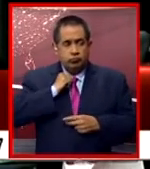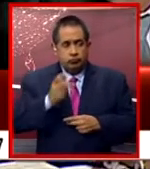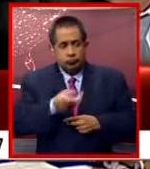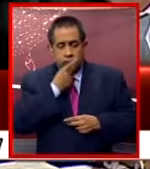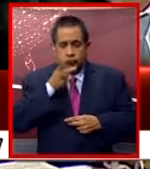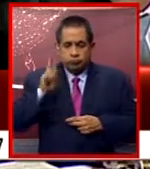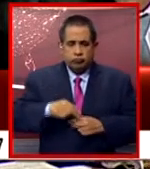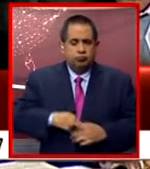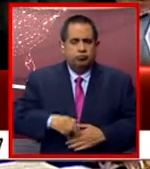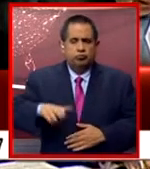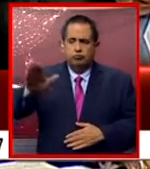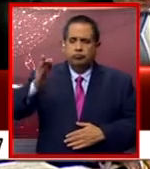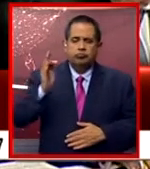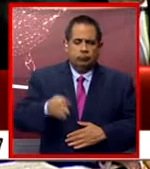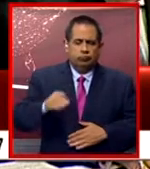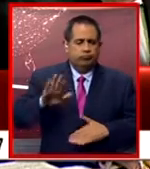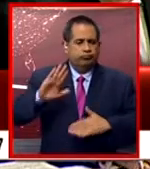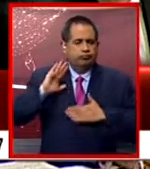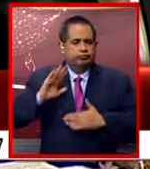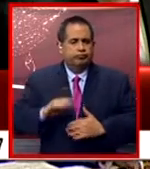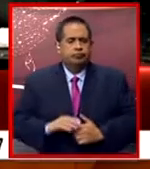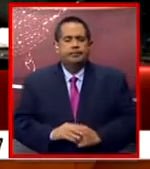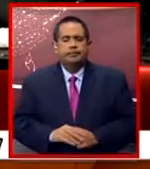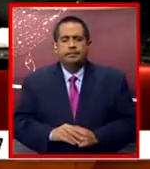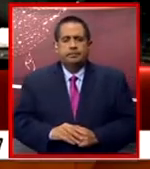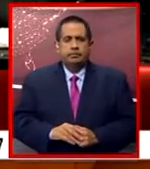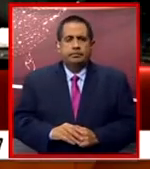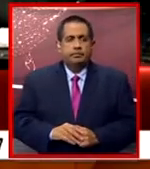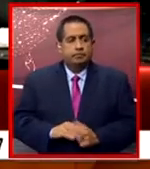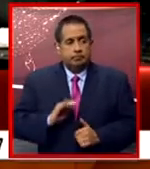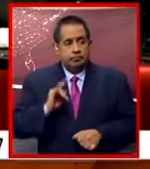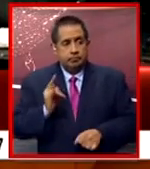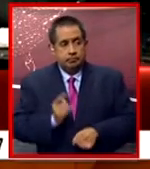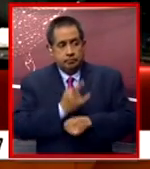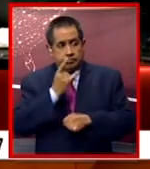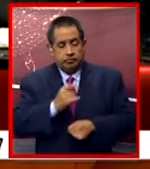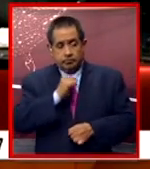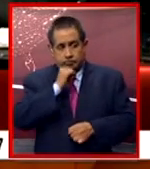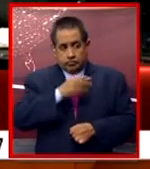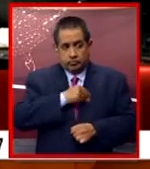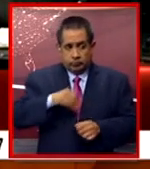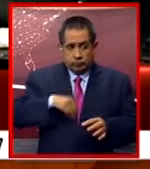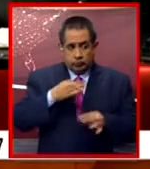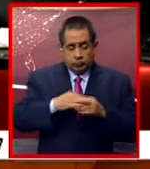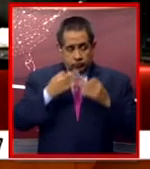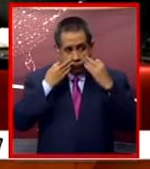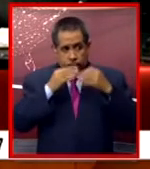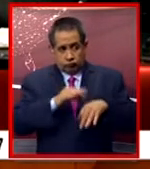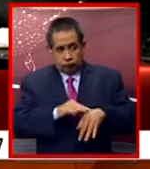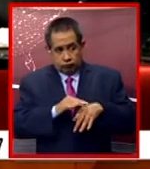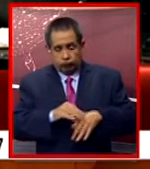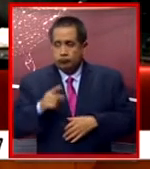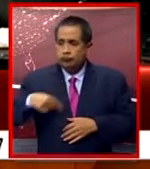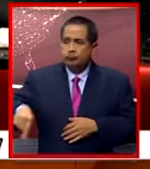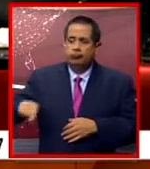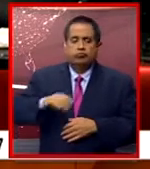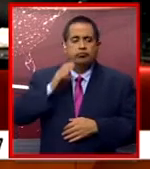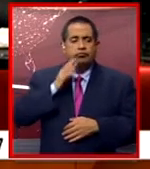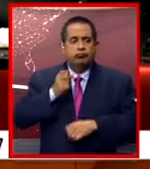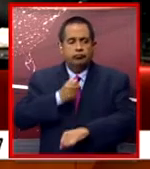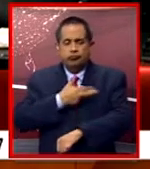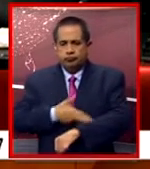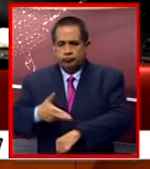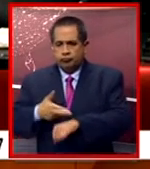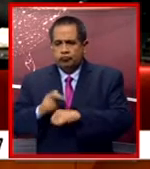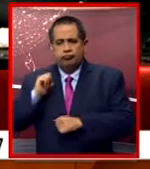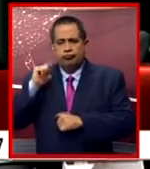senadores? Sí, protesto. De no cumplir con el compromiso que asume ante la Asamblea, la Cámara de Senadores estará